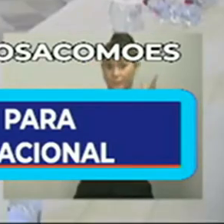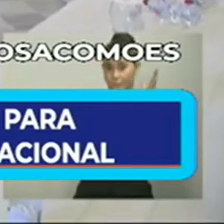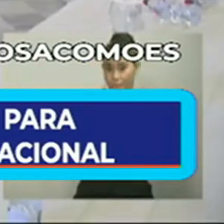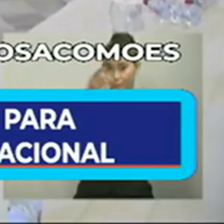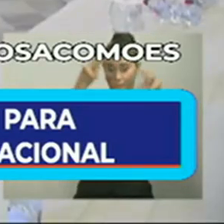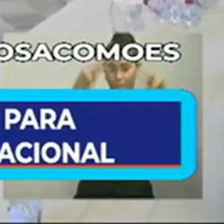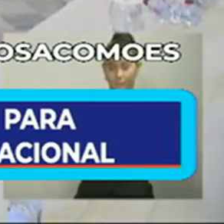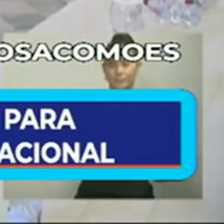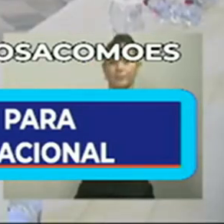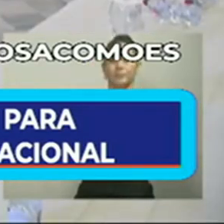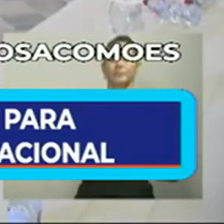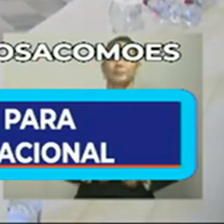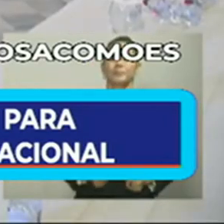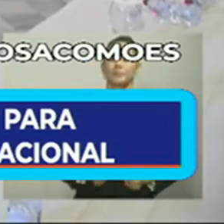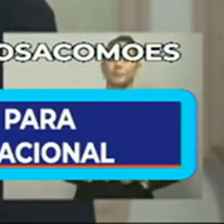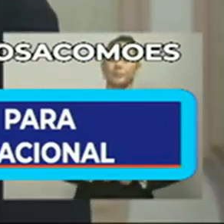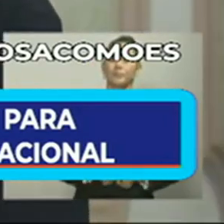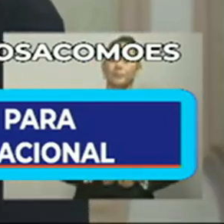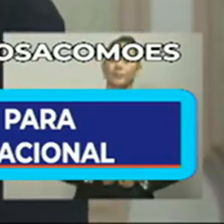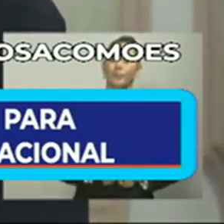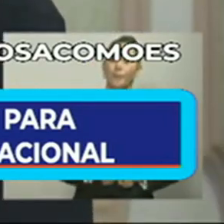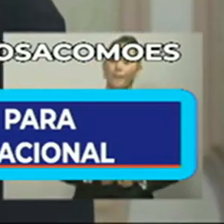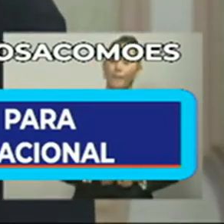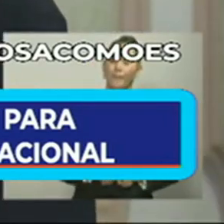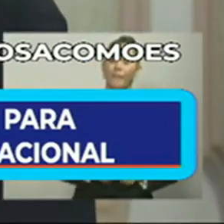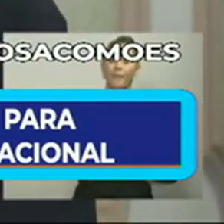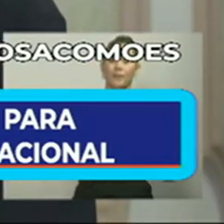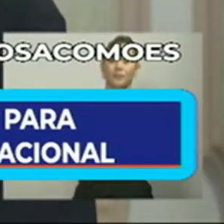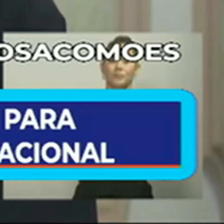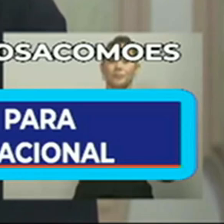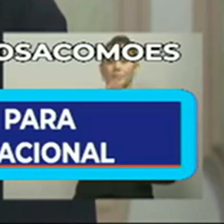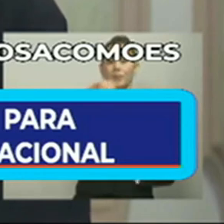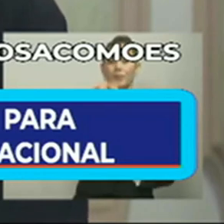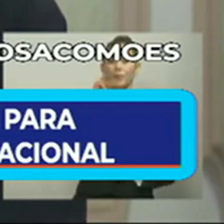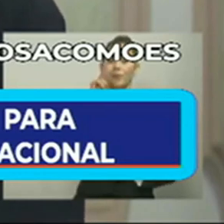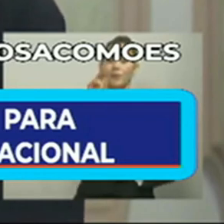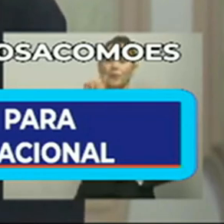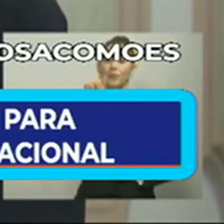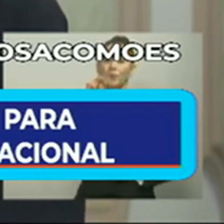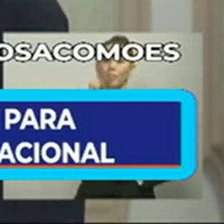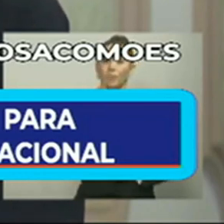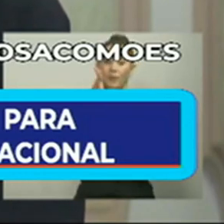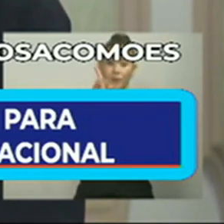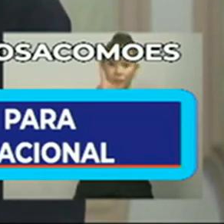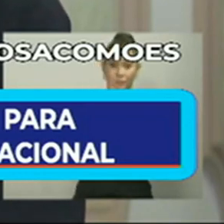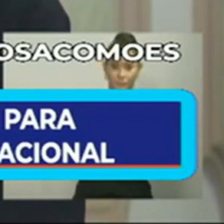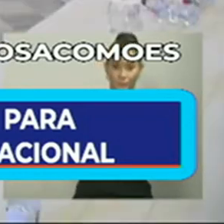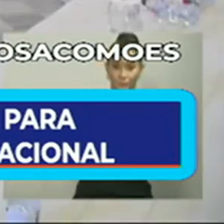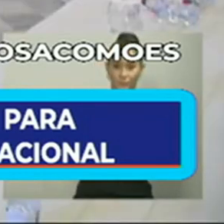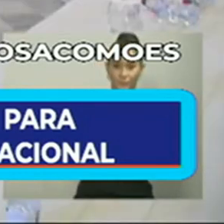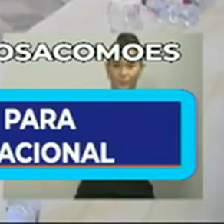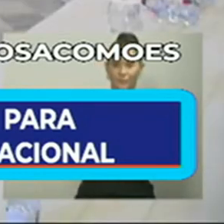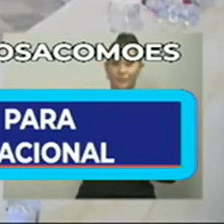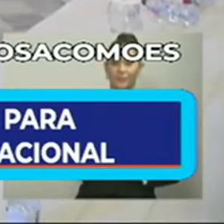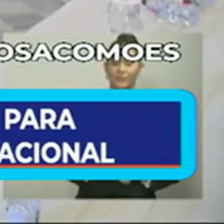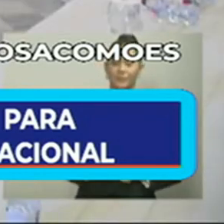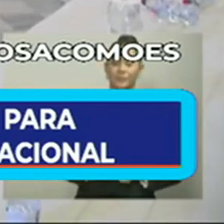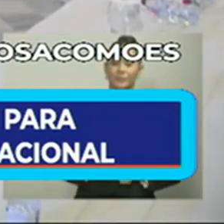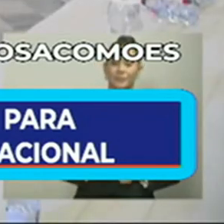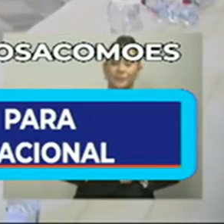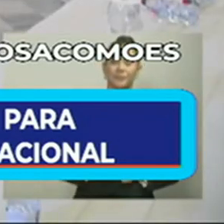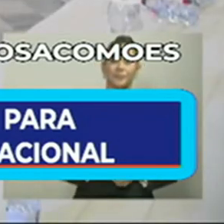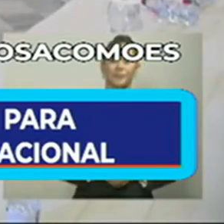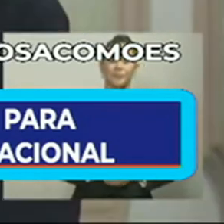tenerla. Pues son muchas las cosas que por muchos años se venían acumulando dentro de la Policía Nacional.